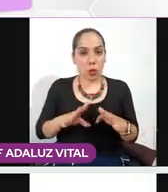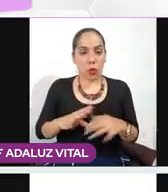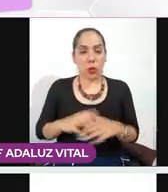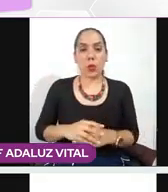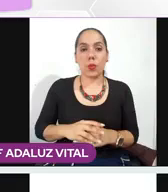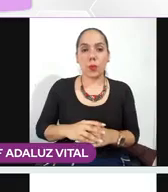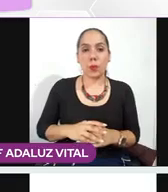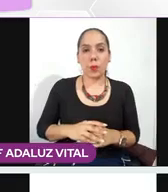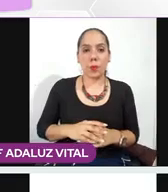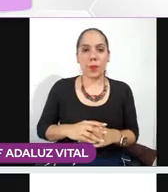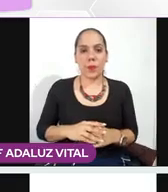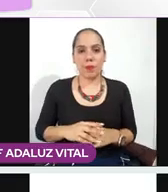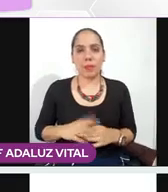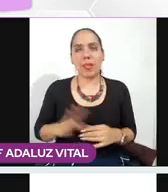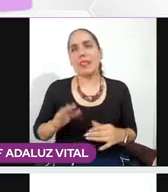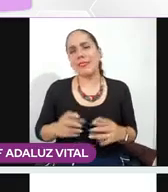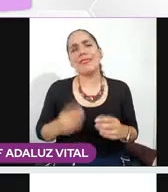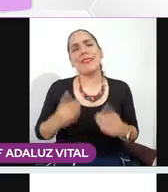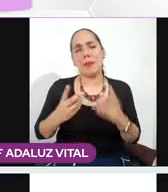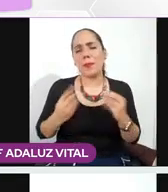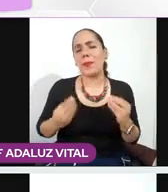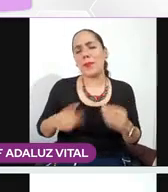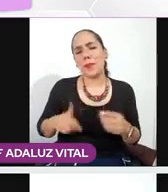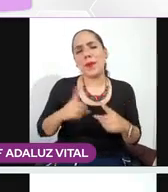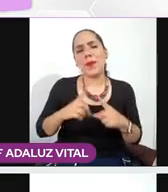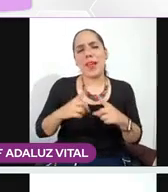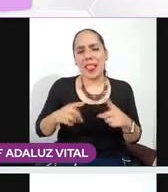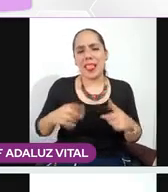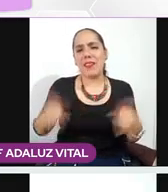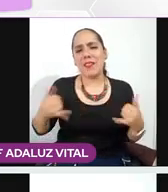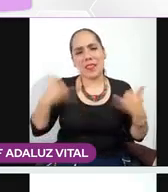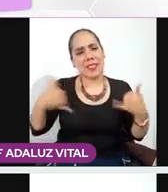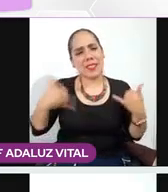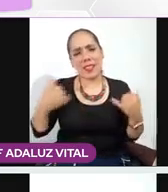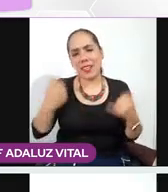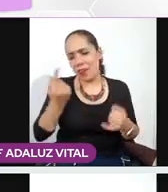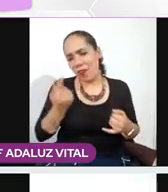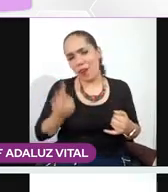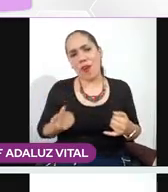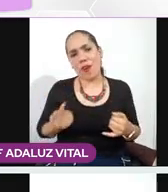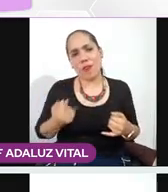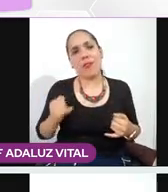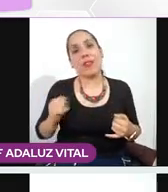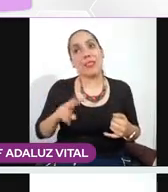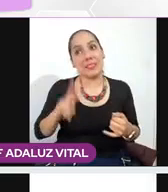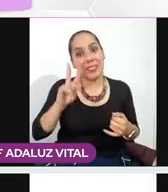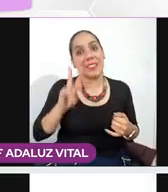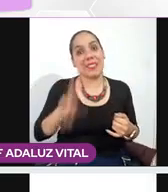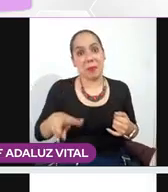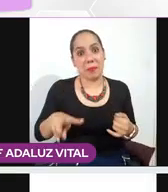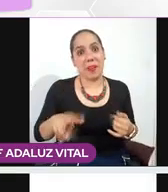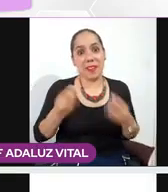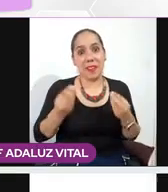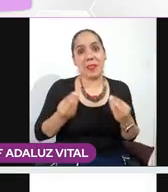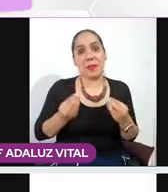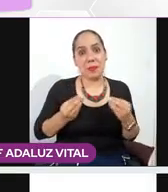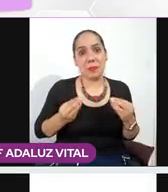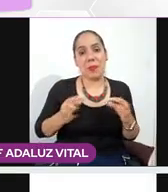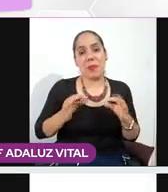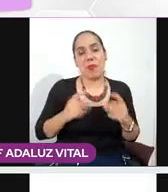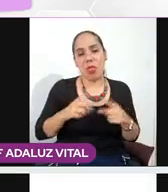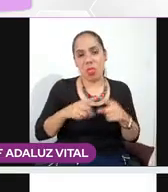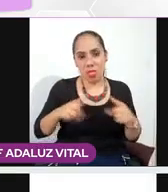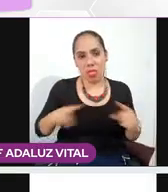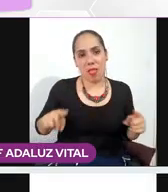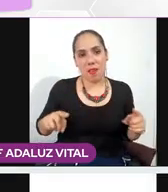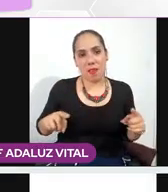La adolescencia, qué etapa tan dura, tan difícil, ¿no? Esto hay que dejarlo claro, hay un mito, ¿no? Pero